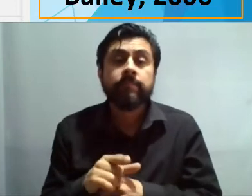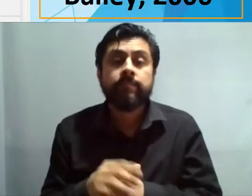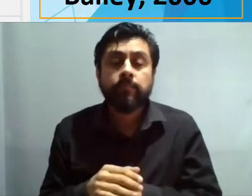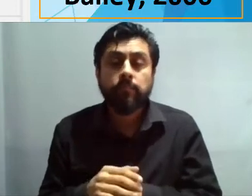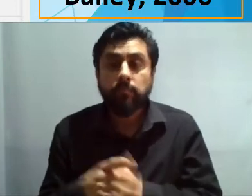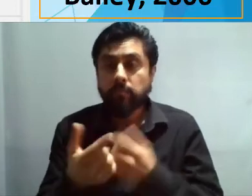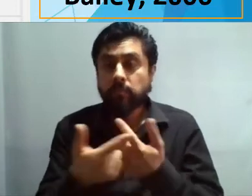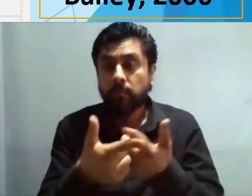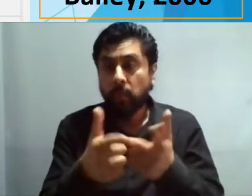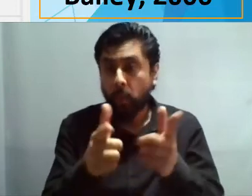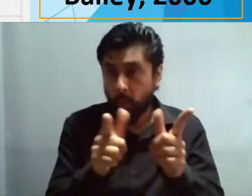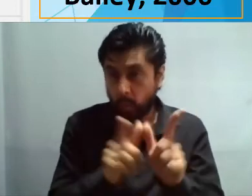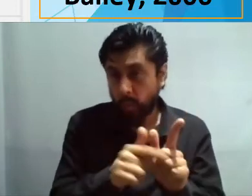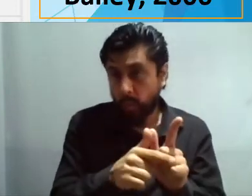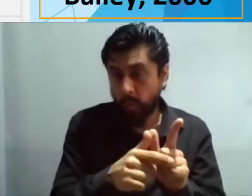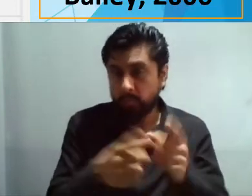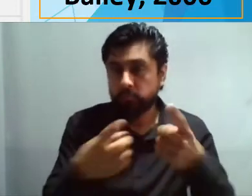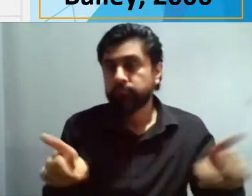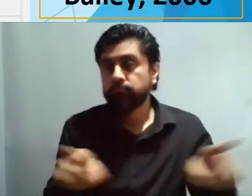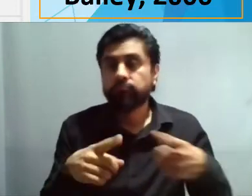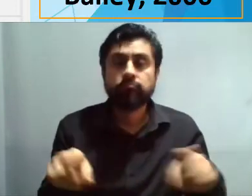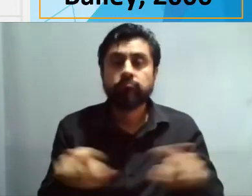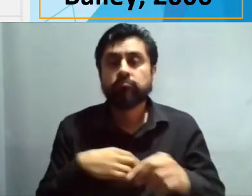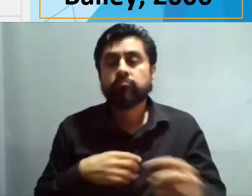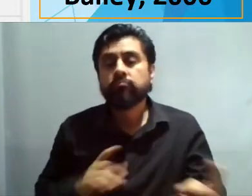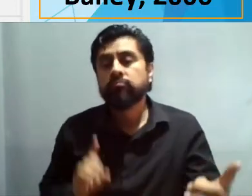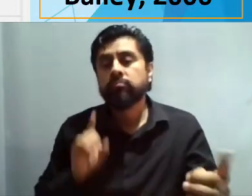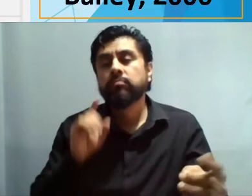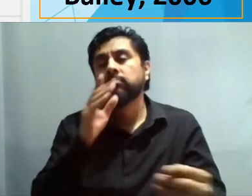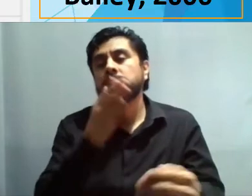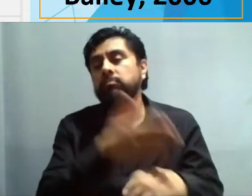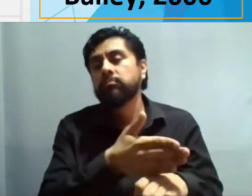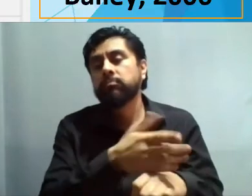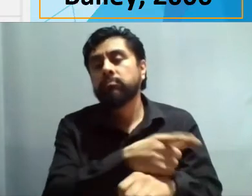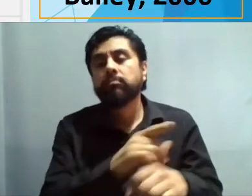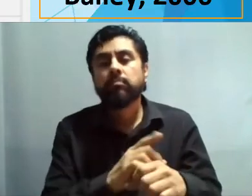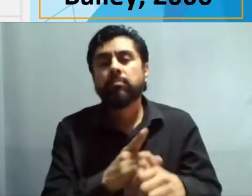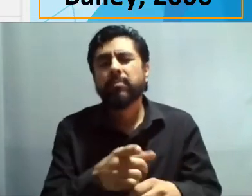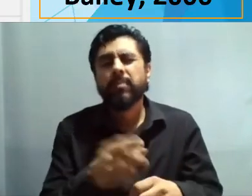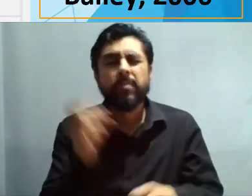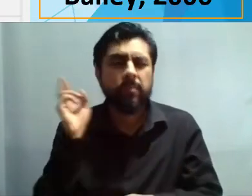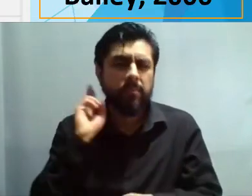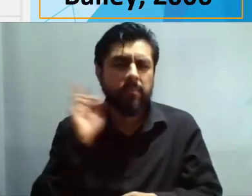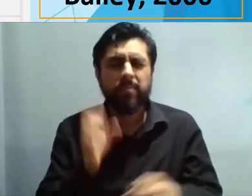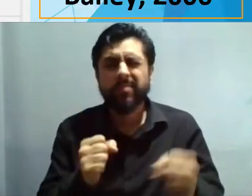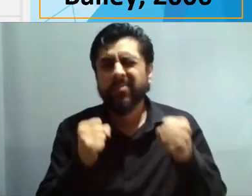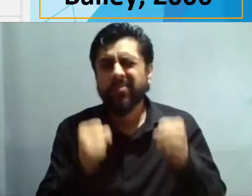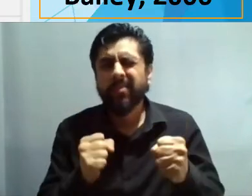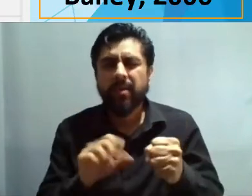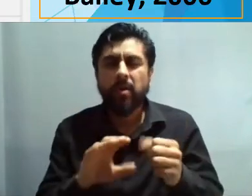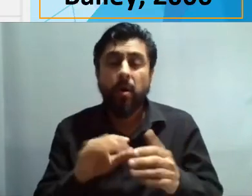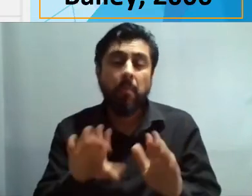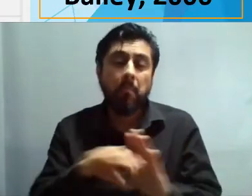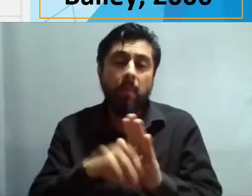grupo musical en el cual yo estoy donde está generando el sonido, es decir, están atrás de mí